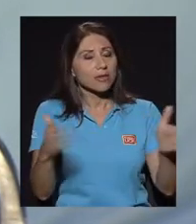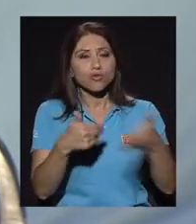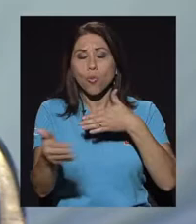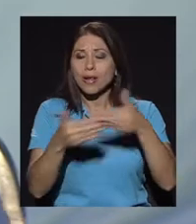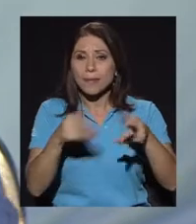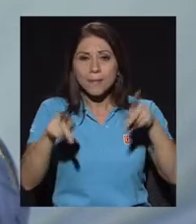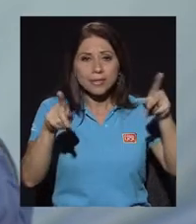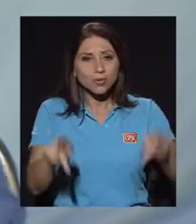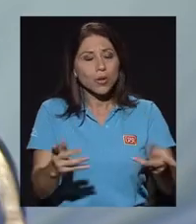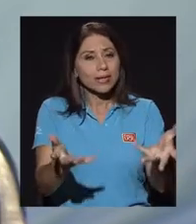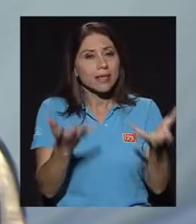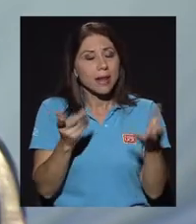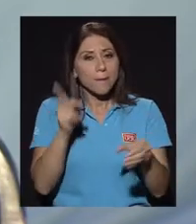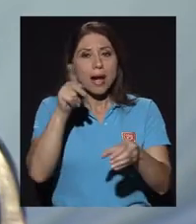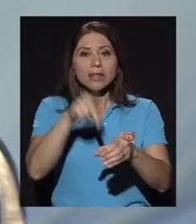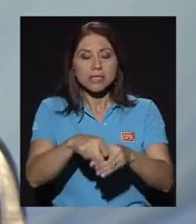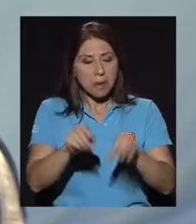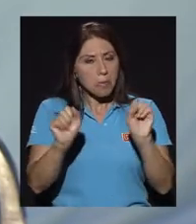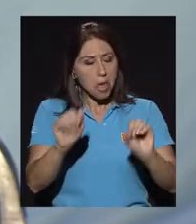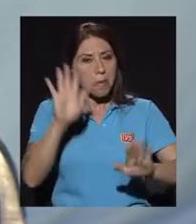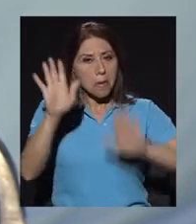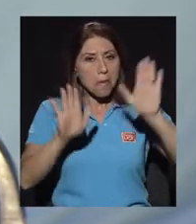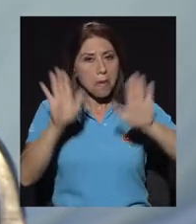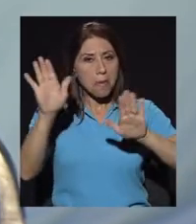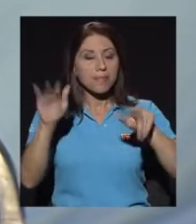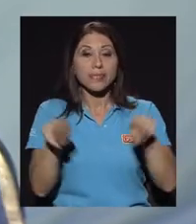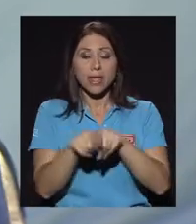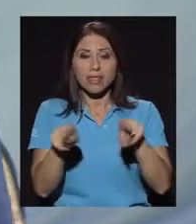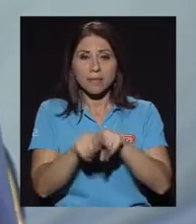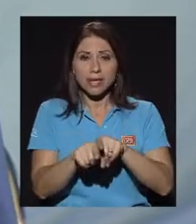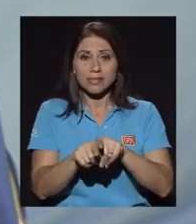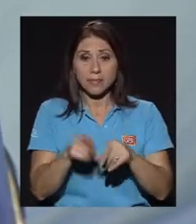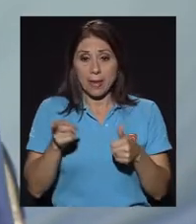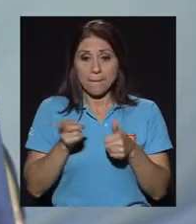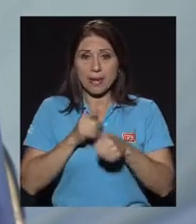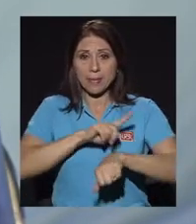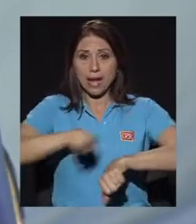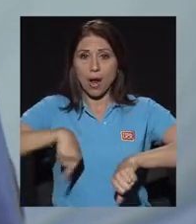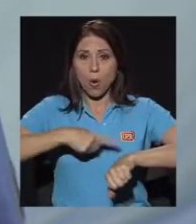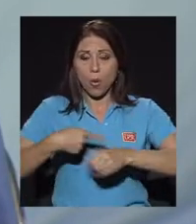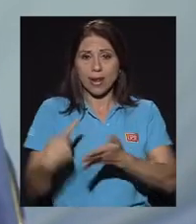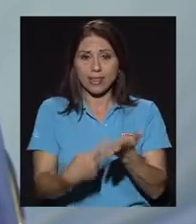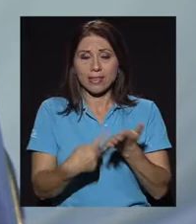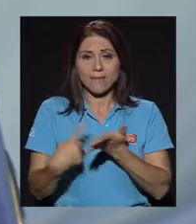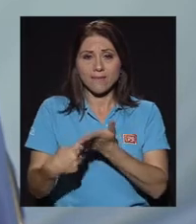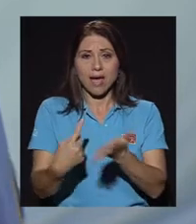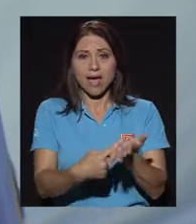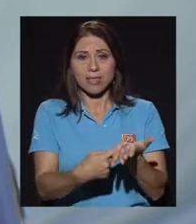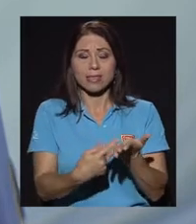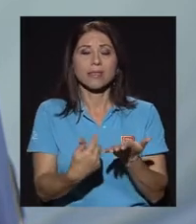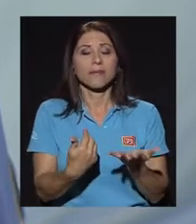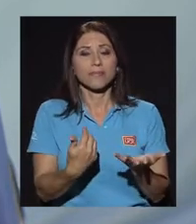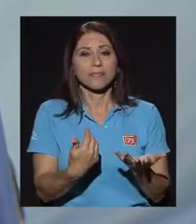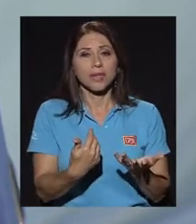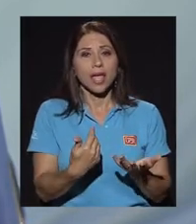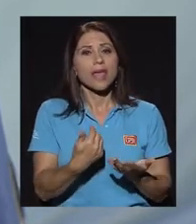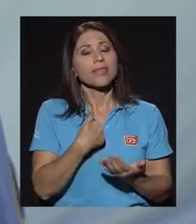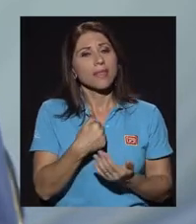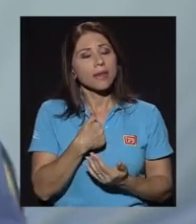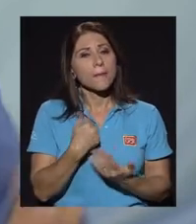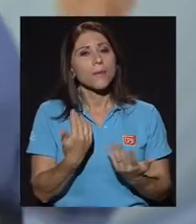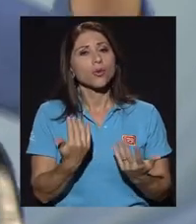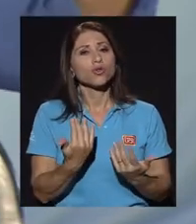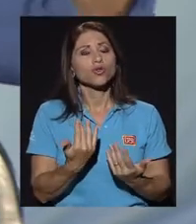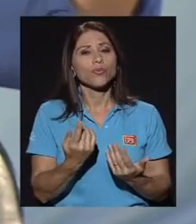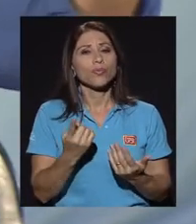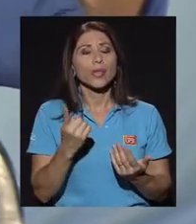cualquier persona que quiera participar. Además, durante la primera hora del debate, tenemos